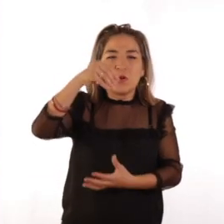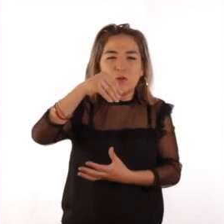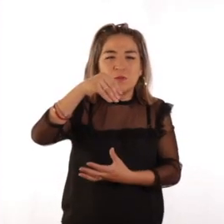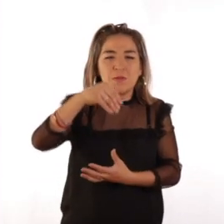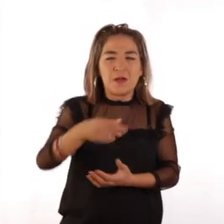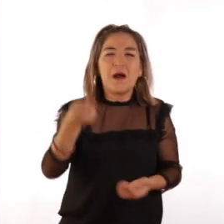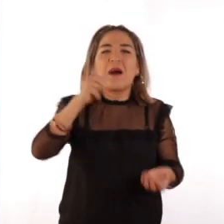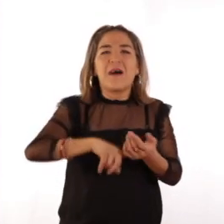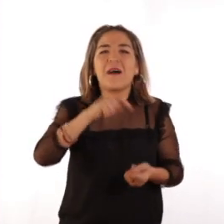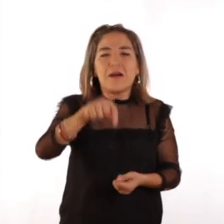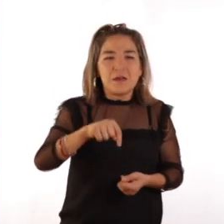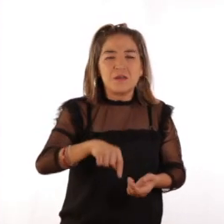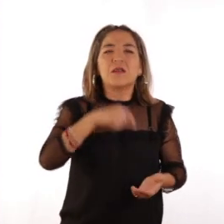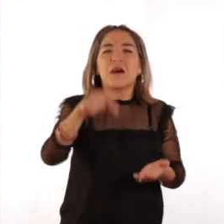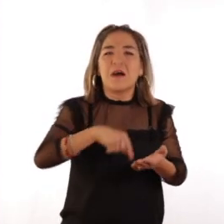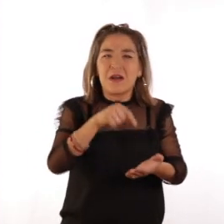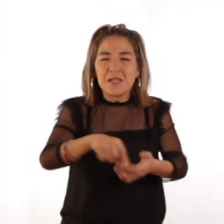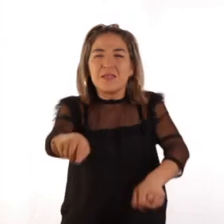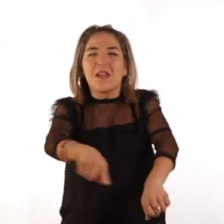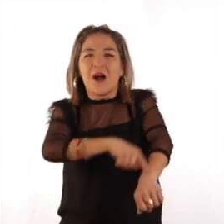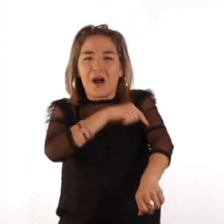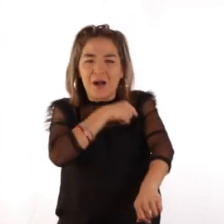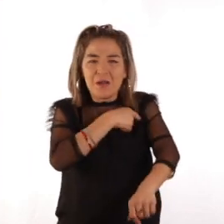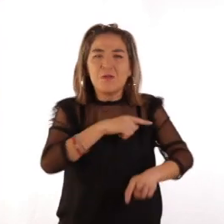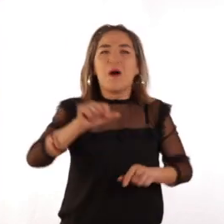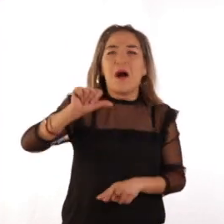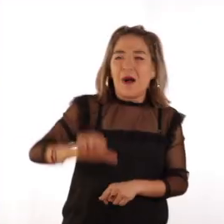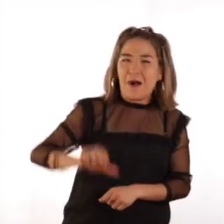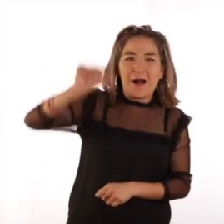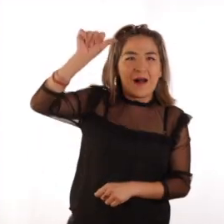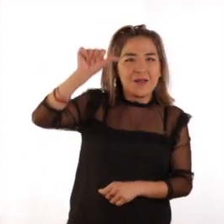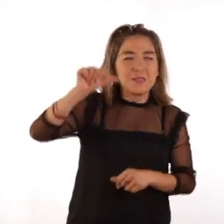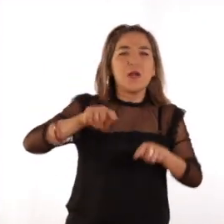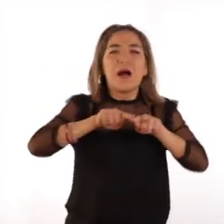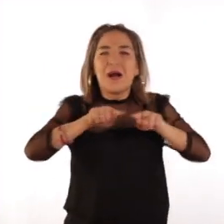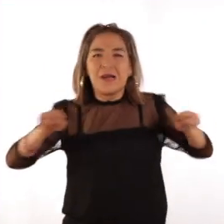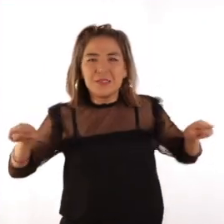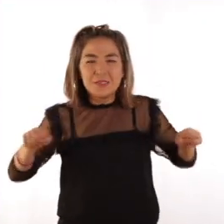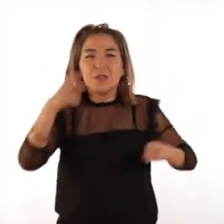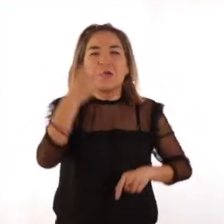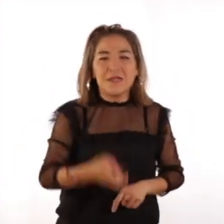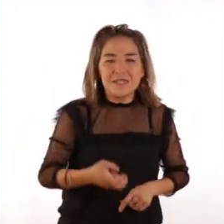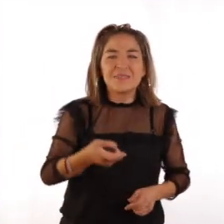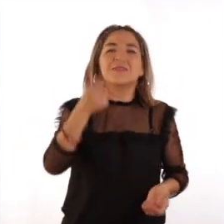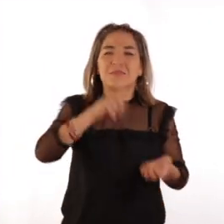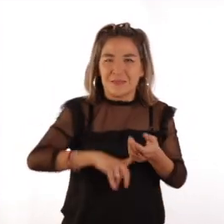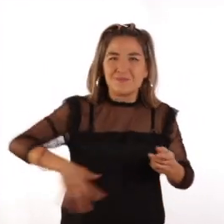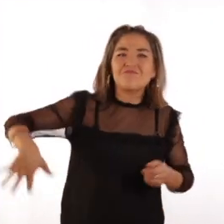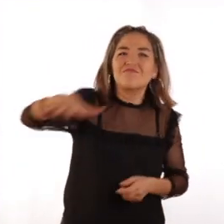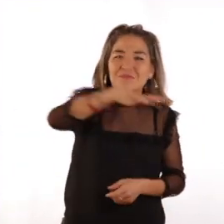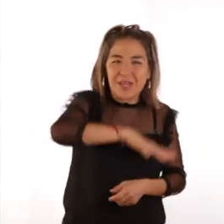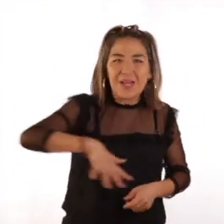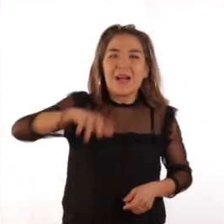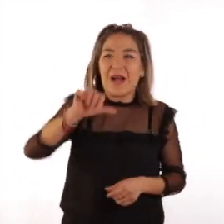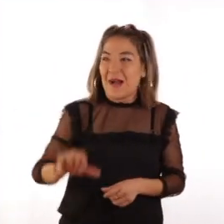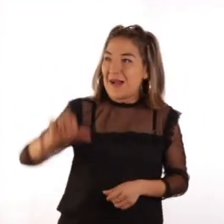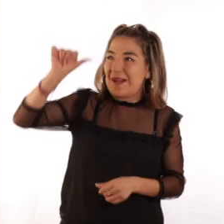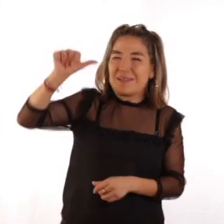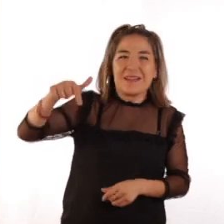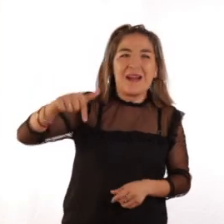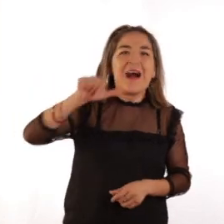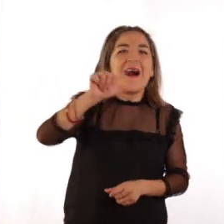volumen, nuestro país tiene también largo, ancho y alto, y ese es nuestro espacio aéreo. Igual,